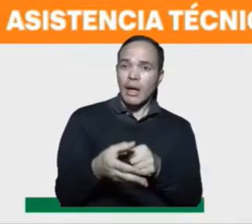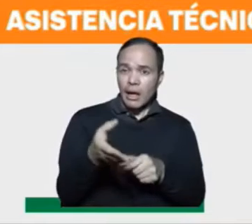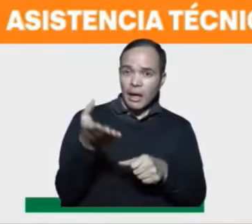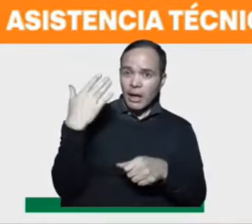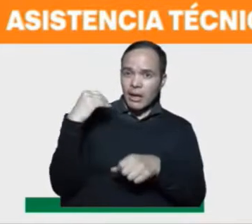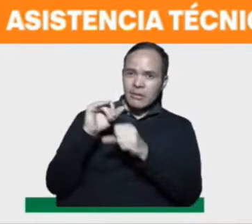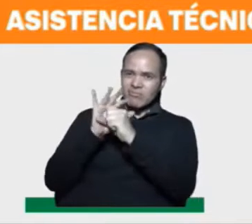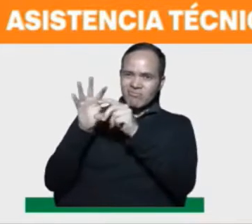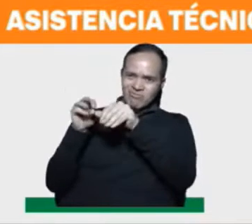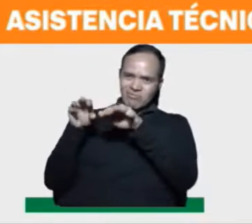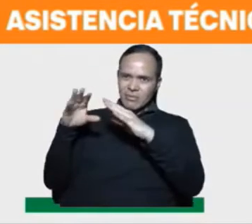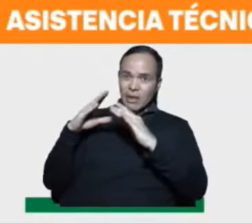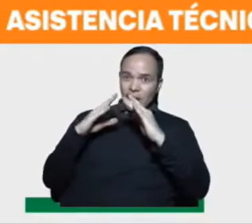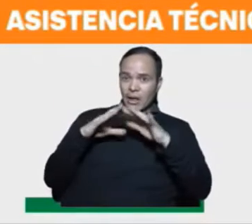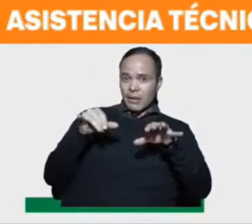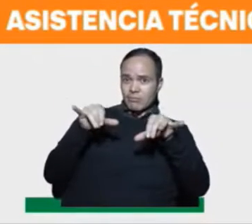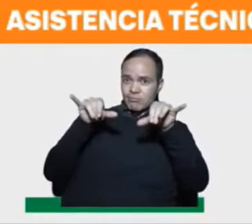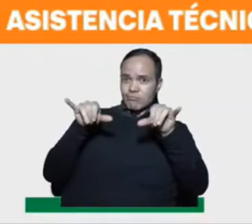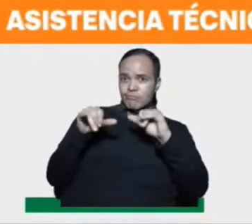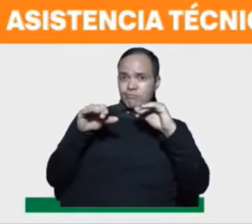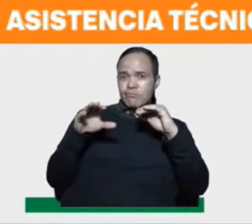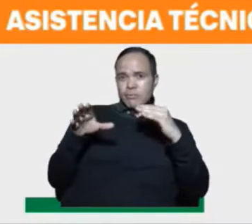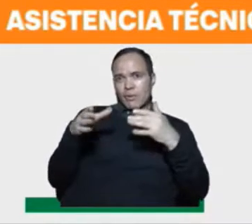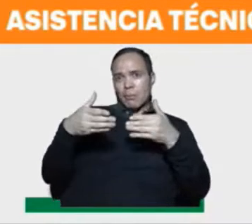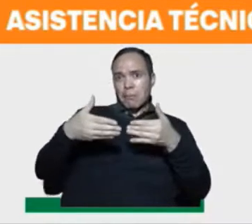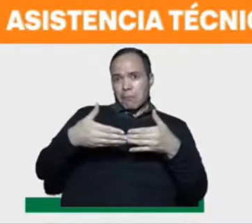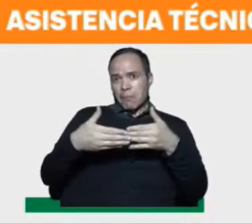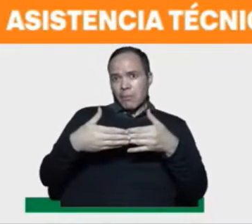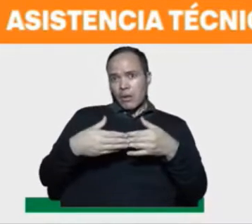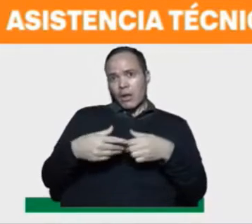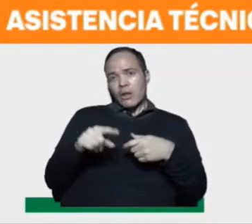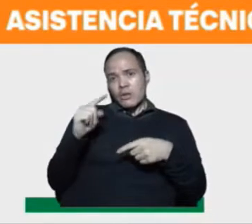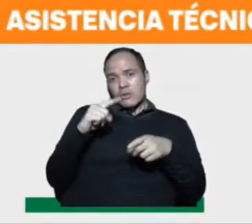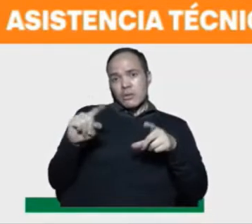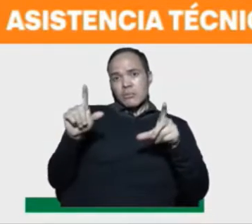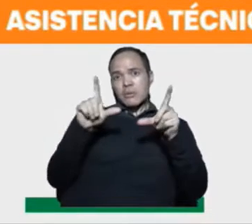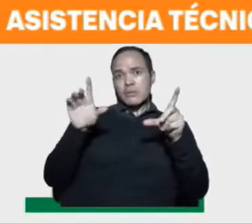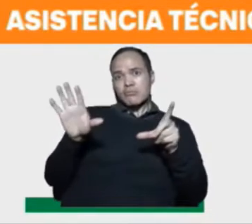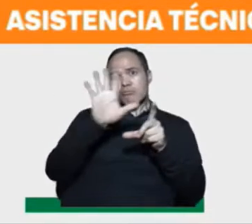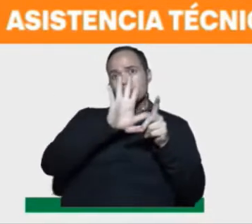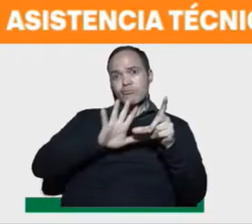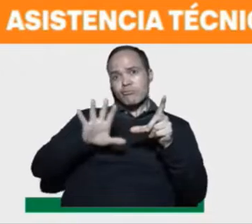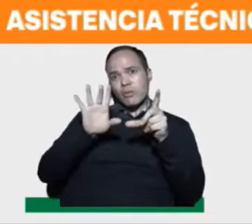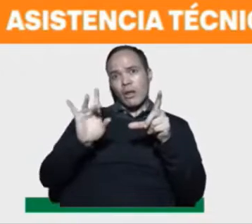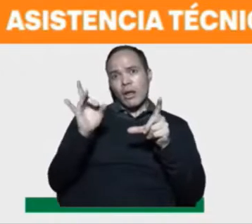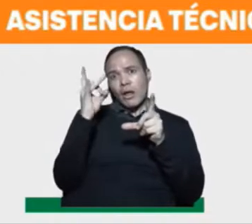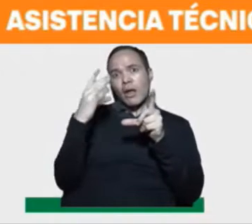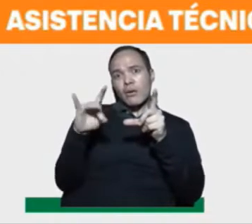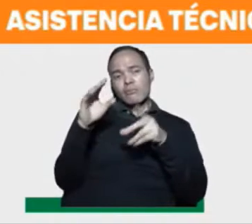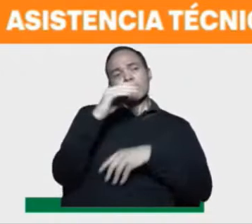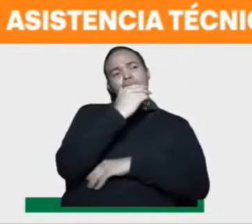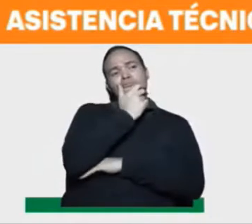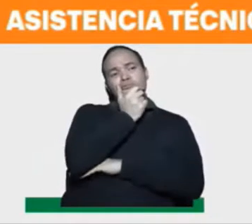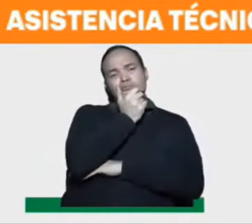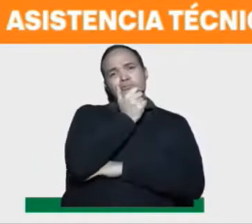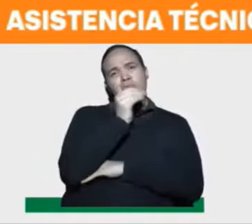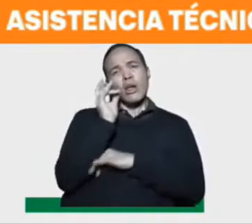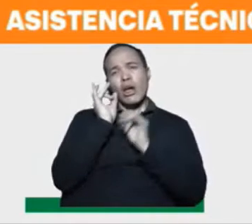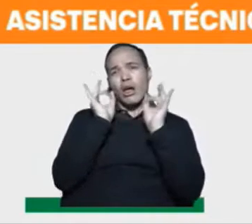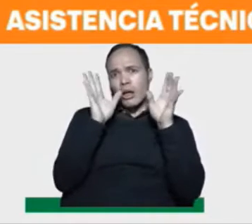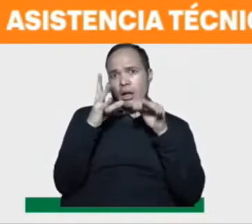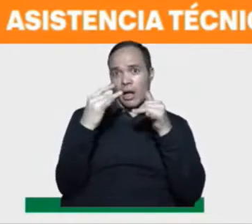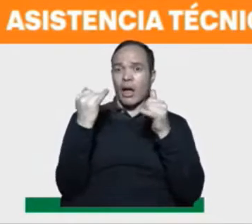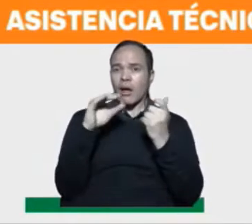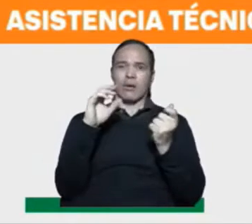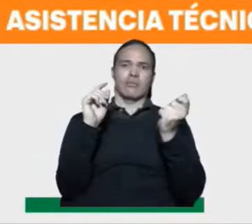terrible, donde lo más que nos comunicamos era en una pantalla, pero ahorita lo que hemos direccionado a todo el equipo es presencialidad en el territorio,